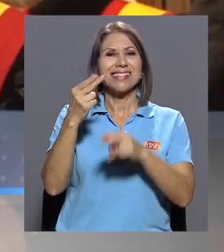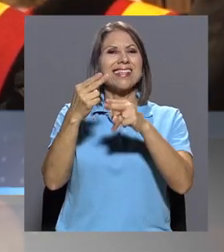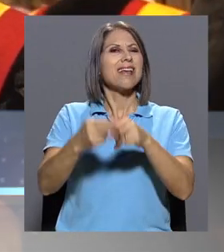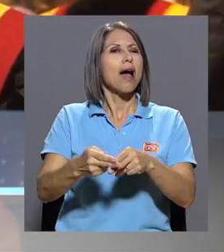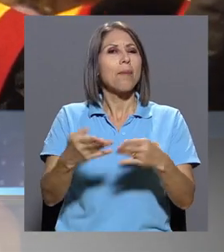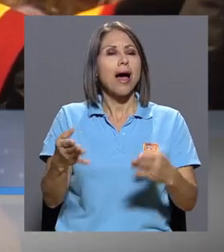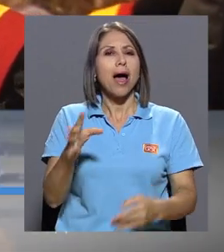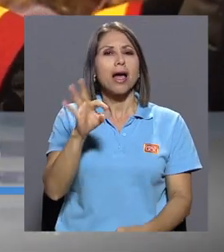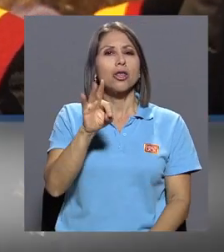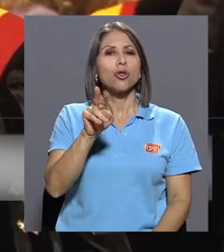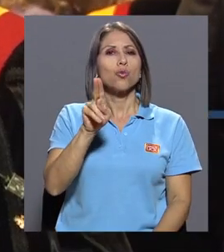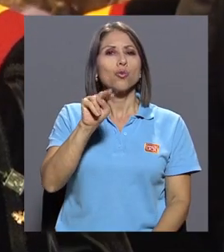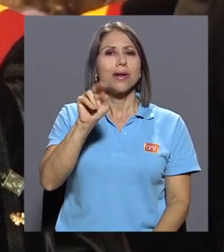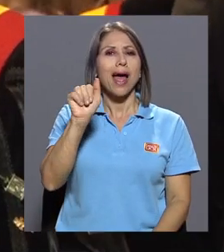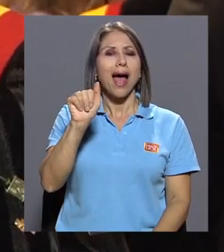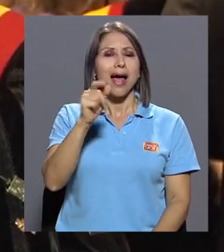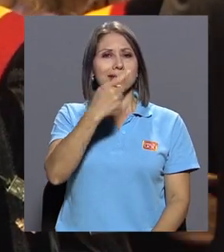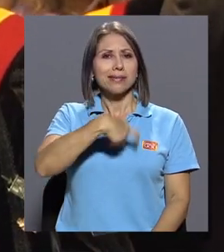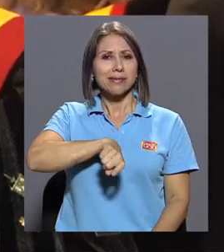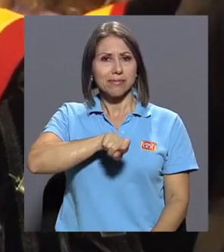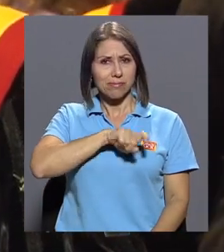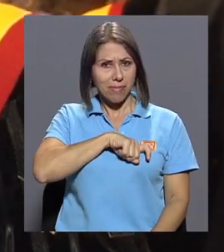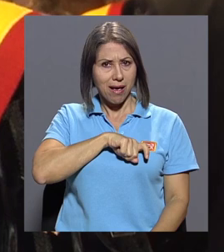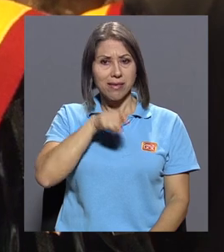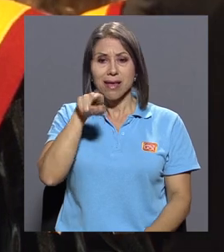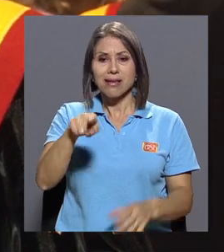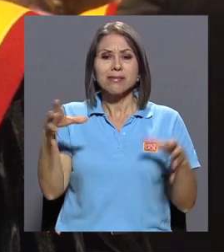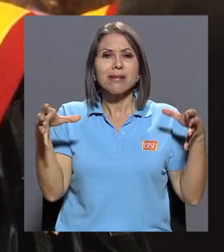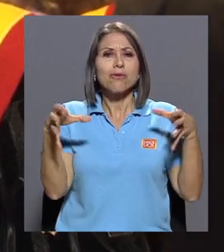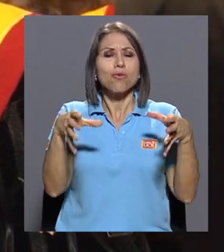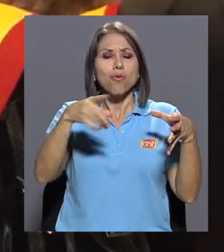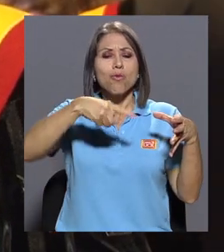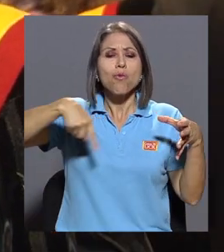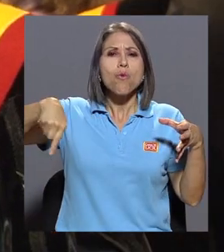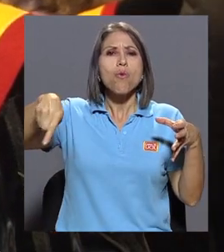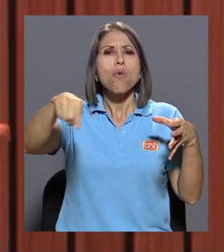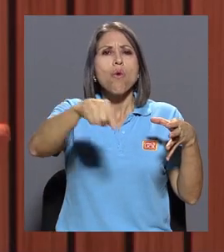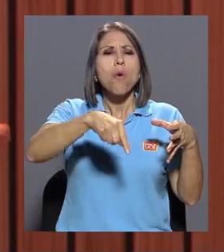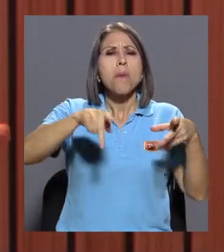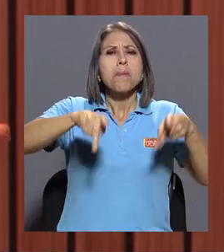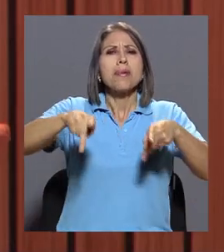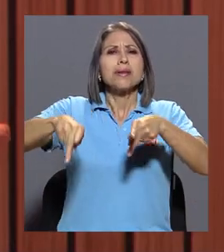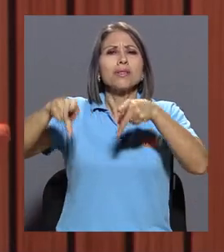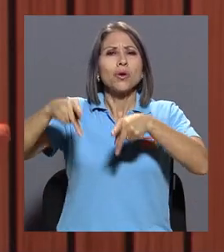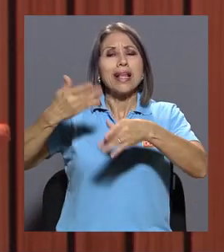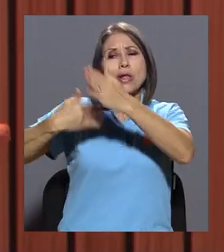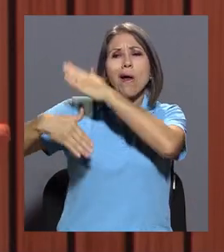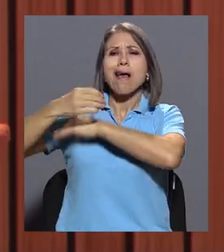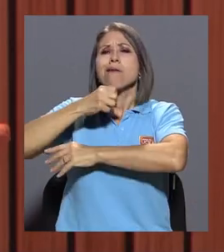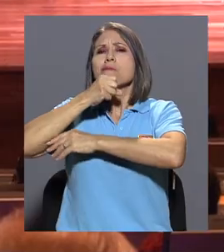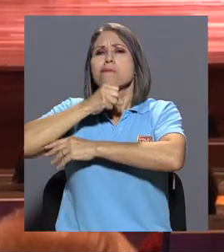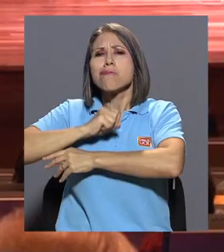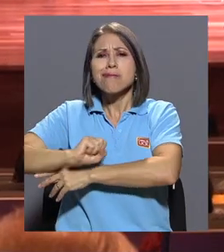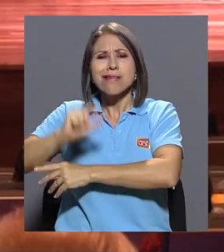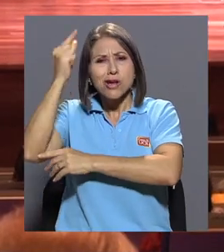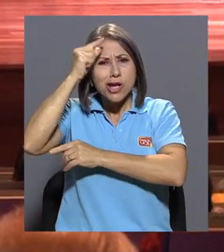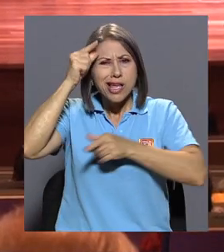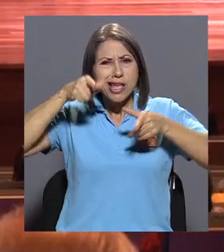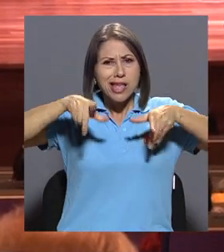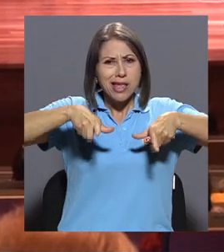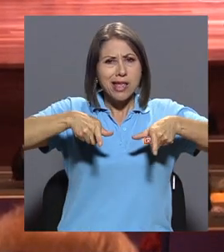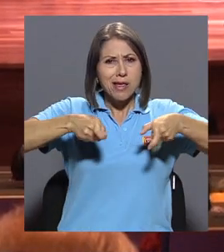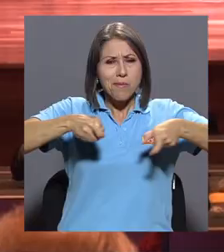Tuna España. En ella hay miembros de lo que antiguamente era el Imperio Español. Yo